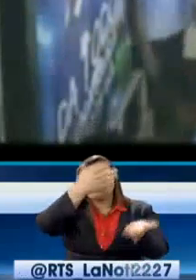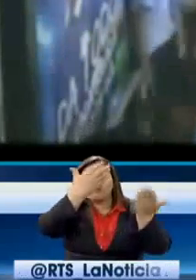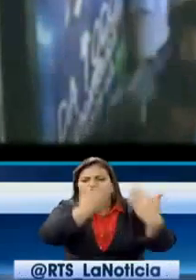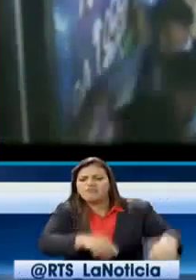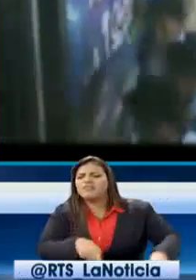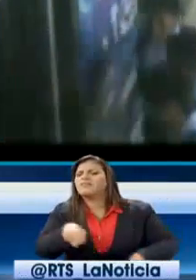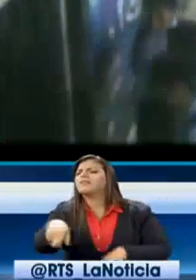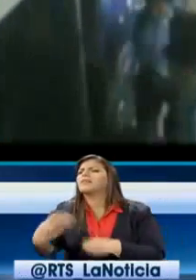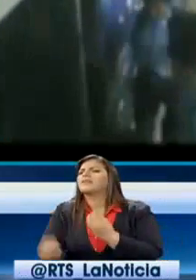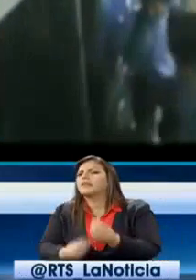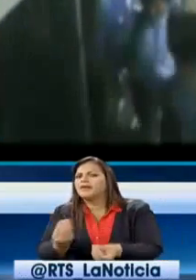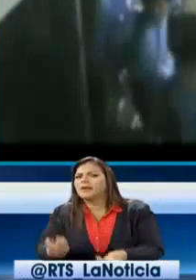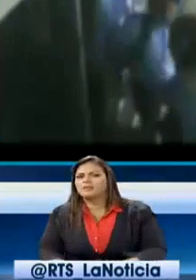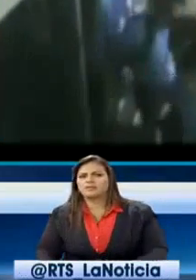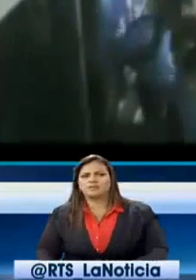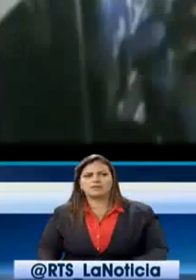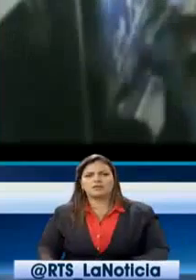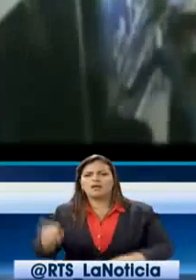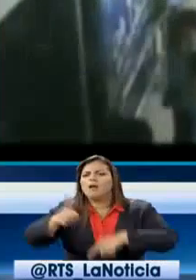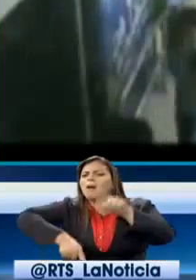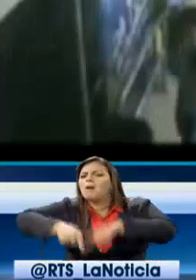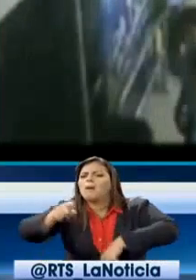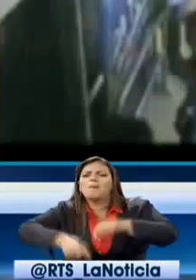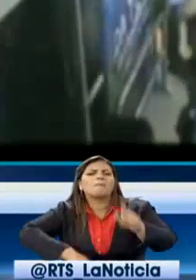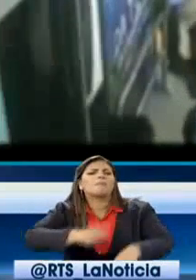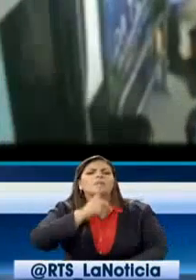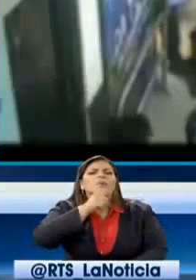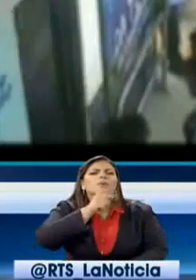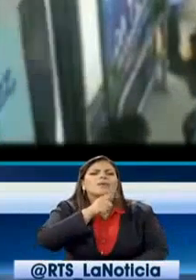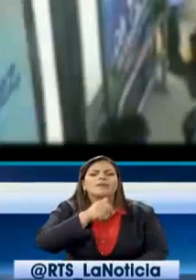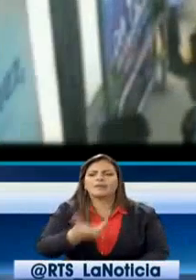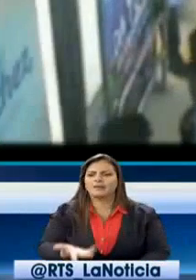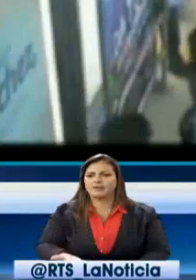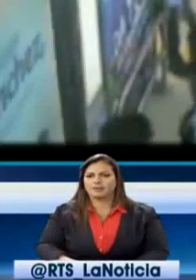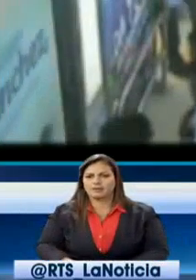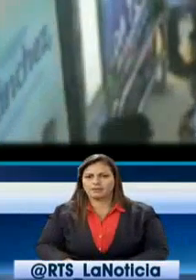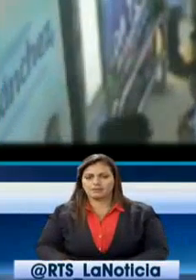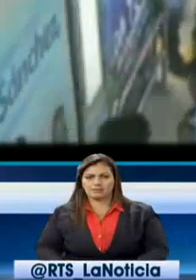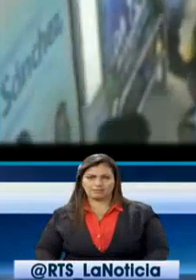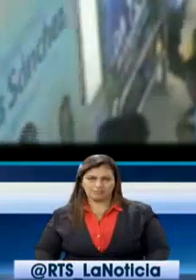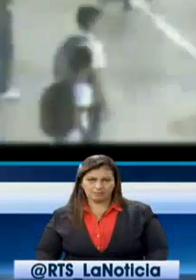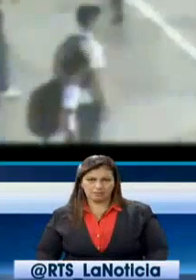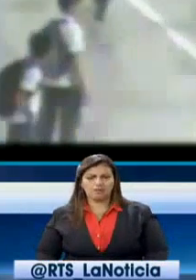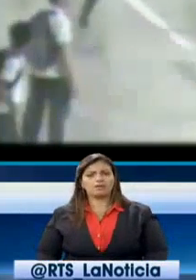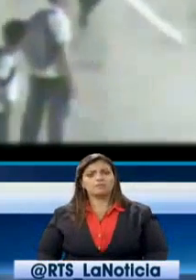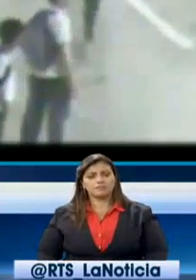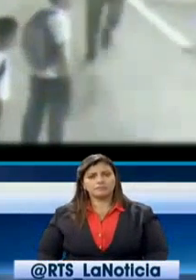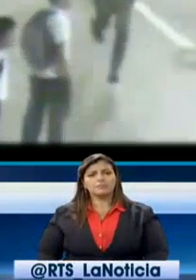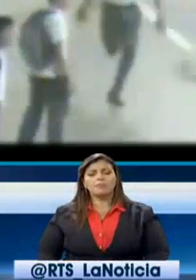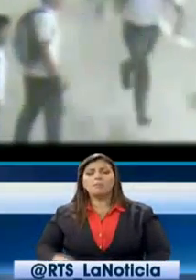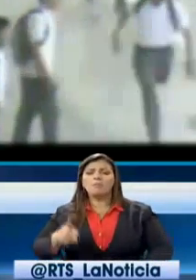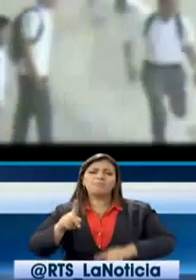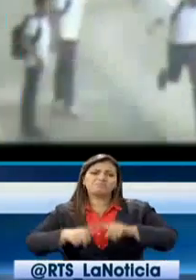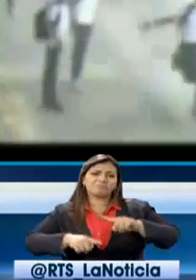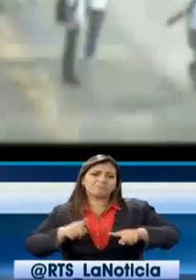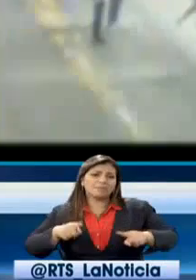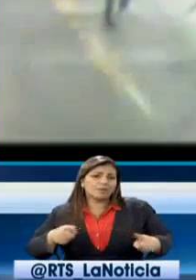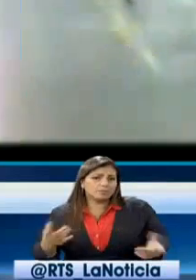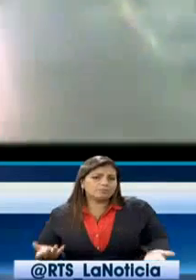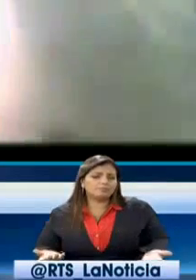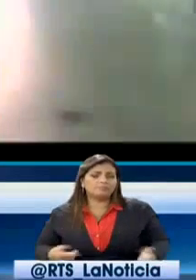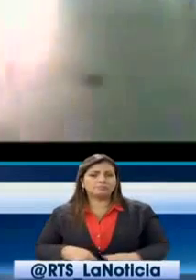colegio? Recordemos que no todos los padres tienen para pagar expreso y asegurarse de que su hijo directamente del centro